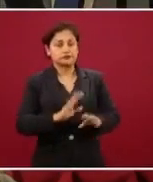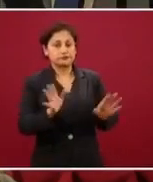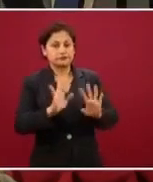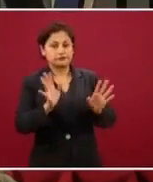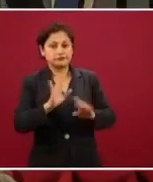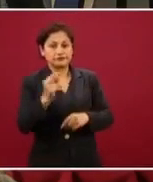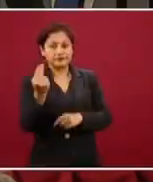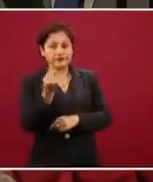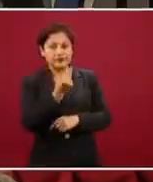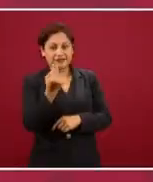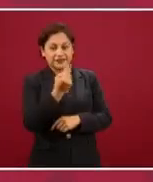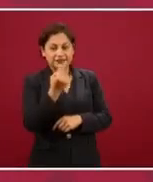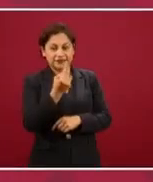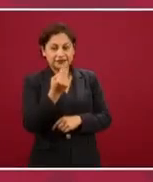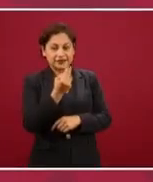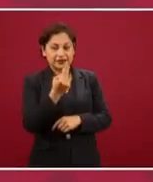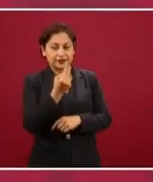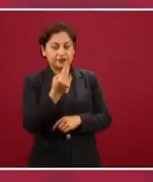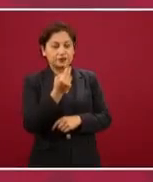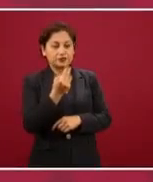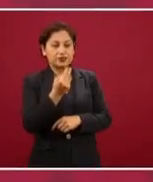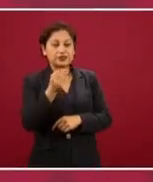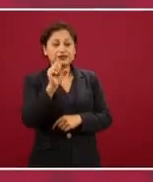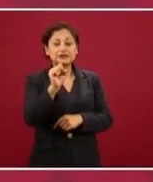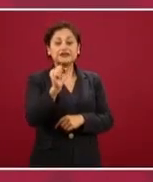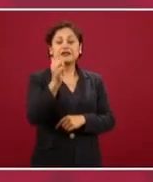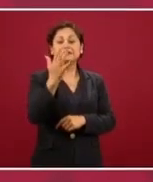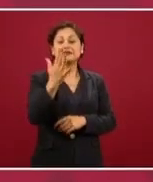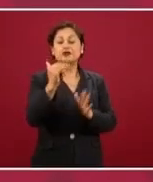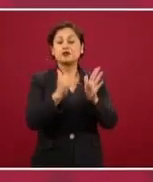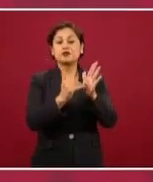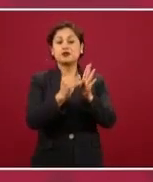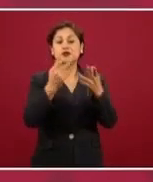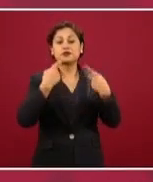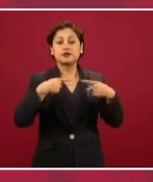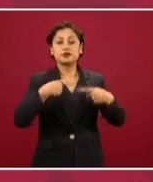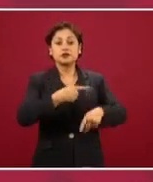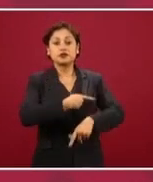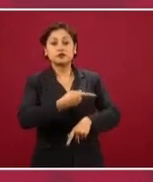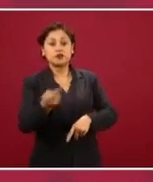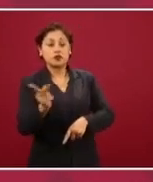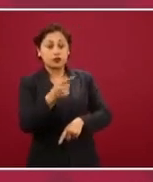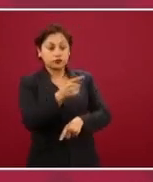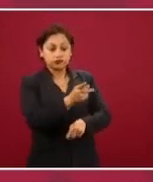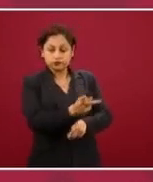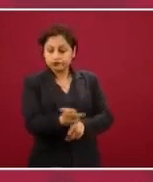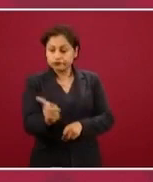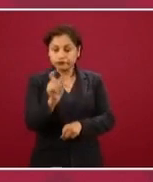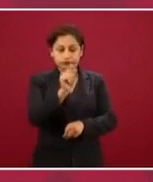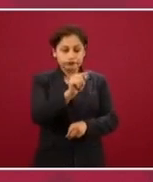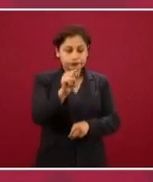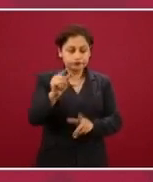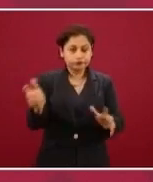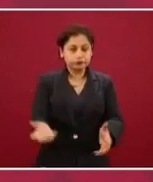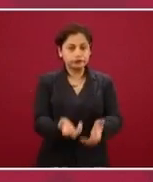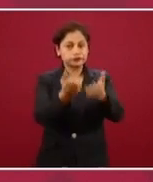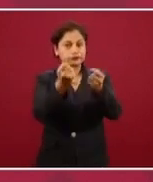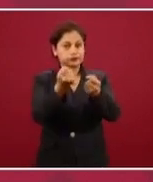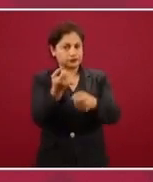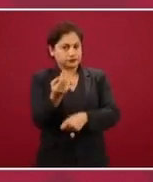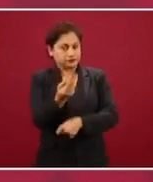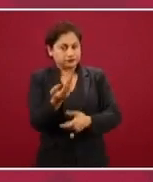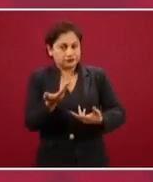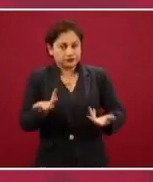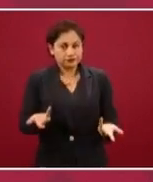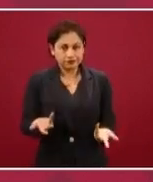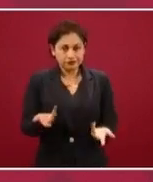65 millones de mexicanos que están en la pobreza. ¿Sí? O sea, eso también se tiene